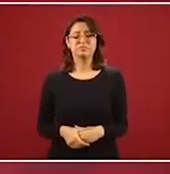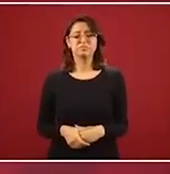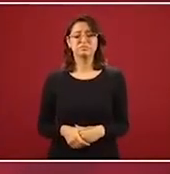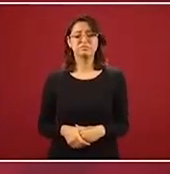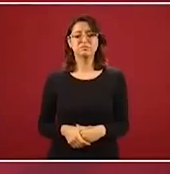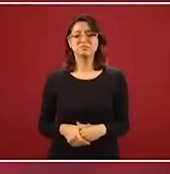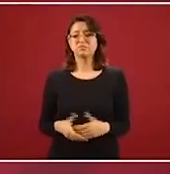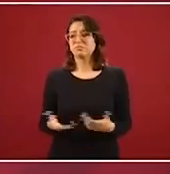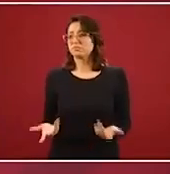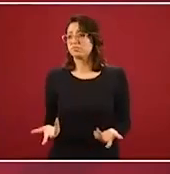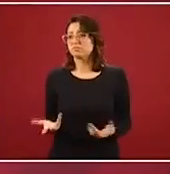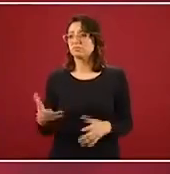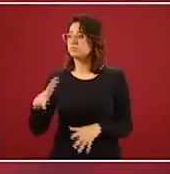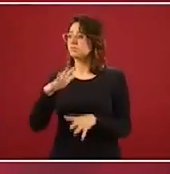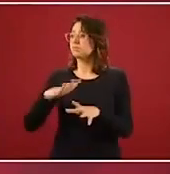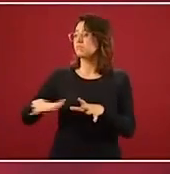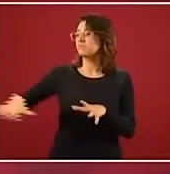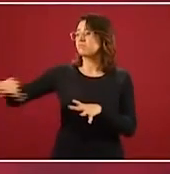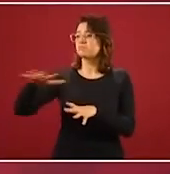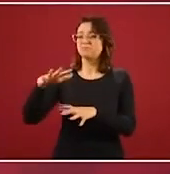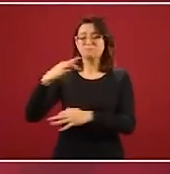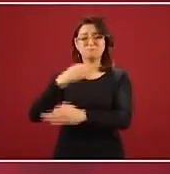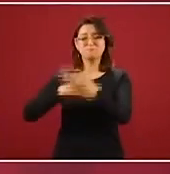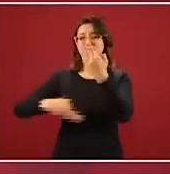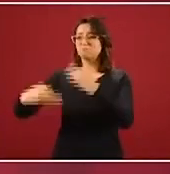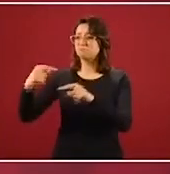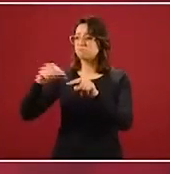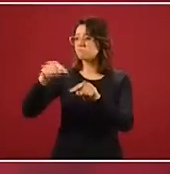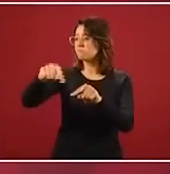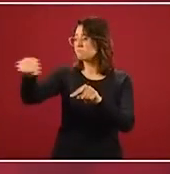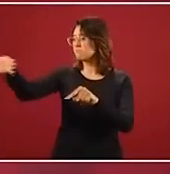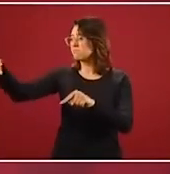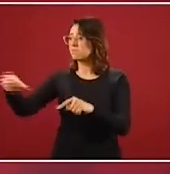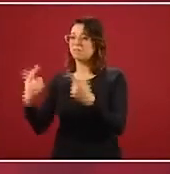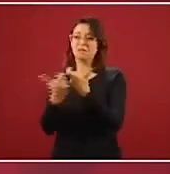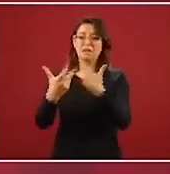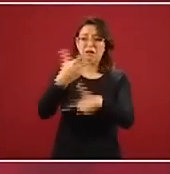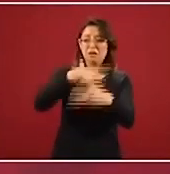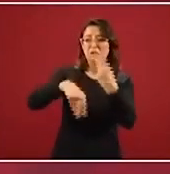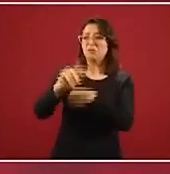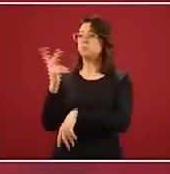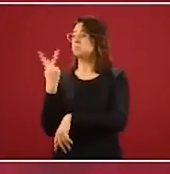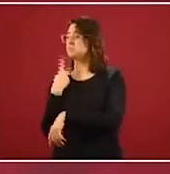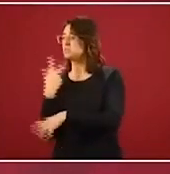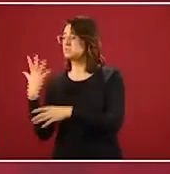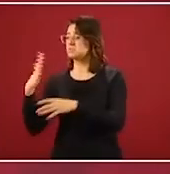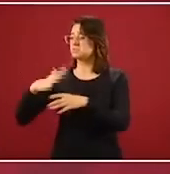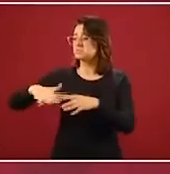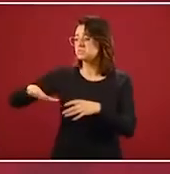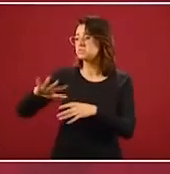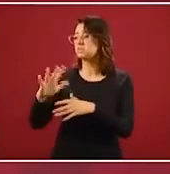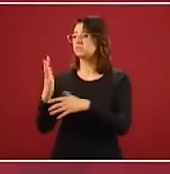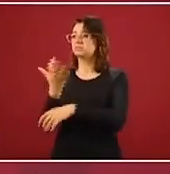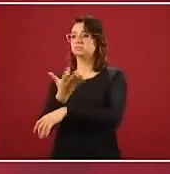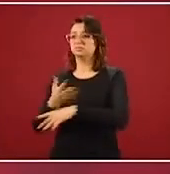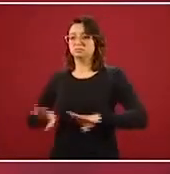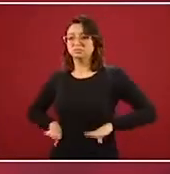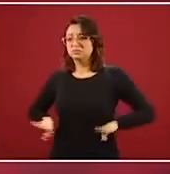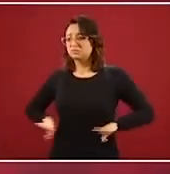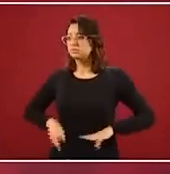afectó todos los órdenes de la vida pública, lo económico, lo político, lo social, la pérdida de